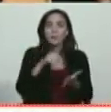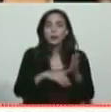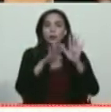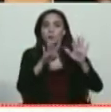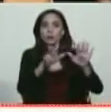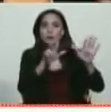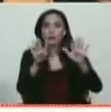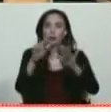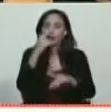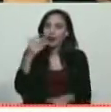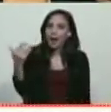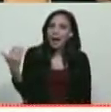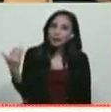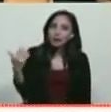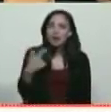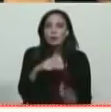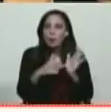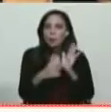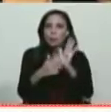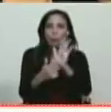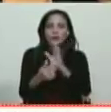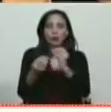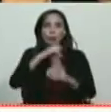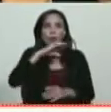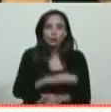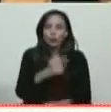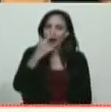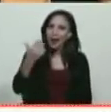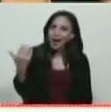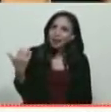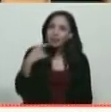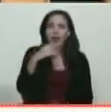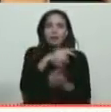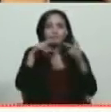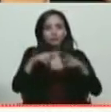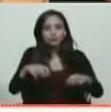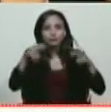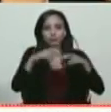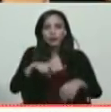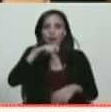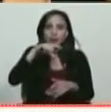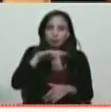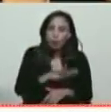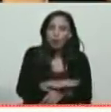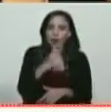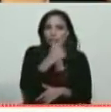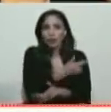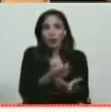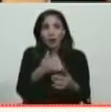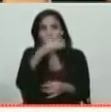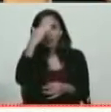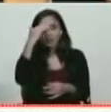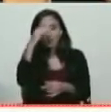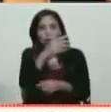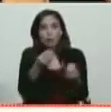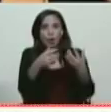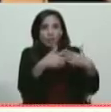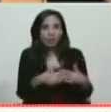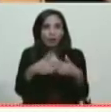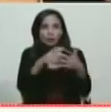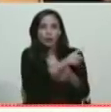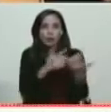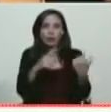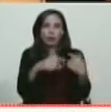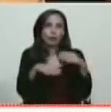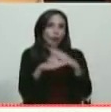1989, identificar de manera clara, estudiar de manera clara nuestra historia, para así, bueno, tener bien claro que el enemigo, con sus formas mutables, sigue